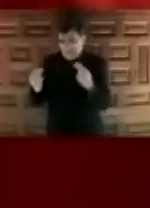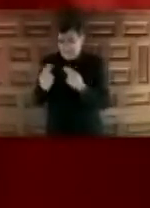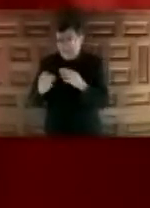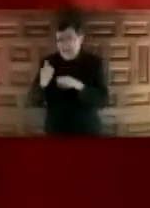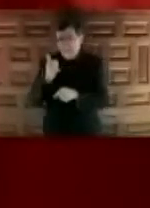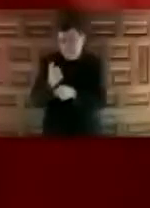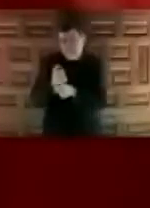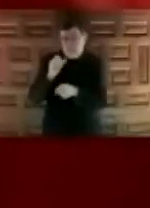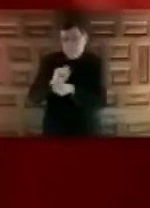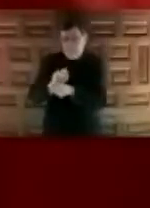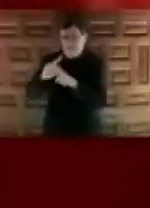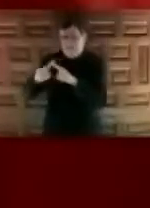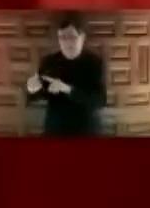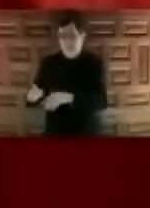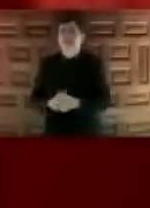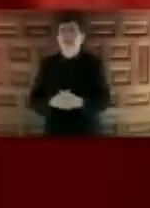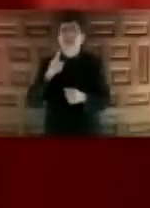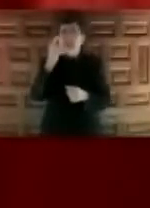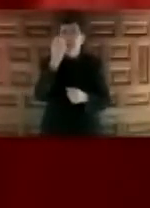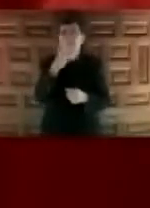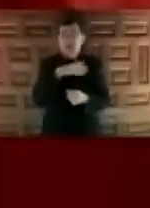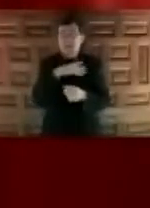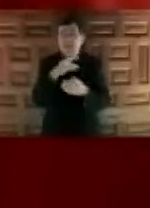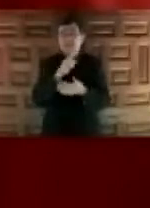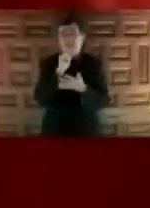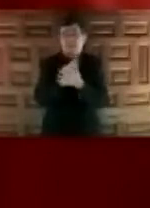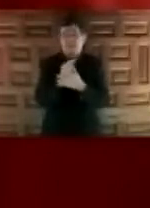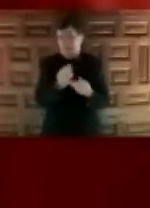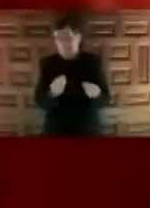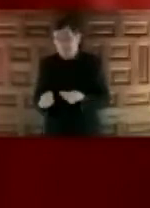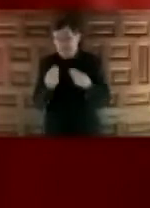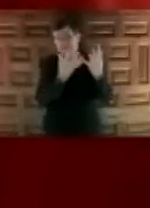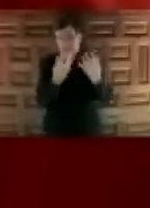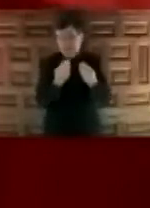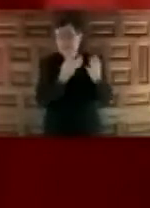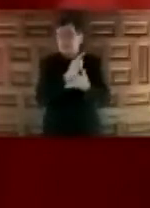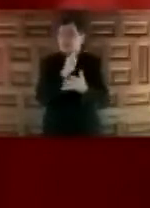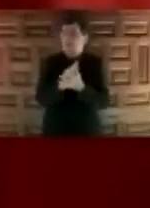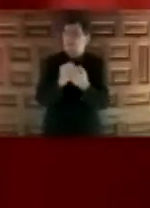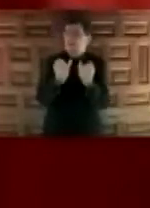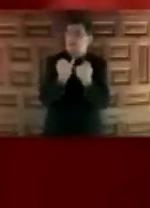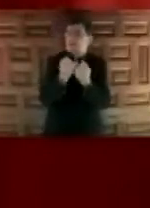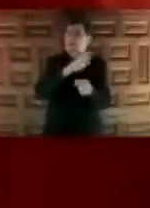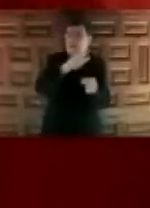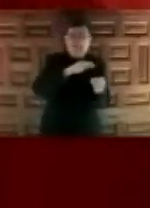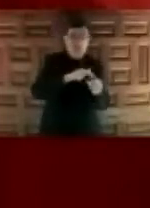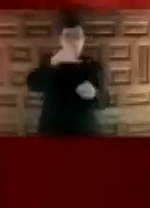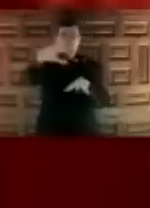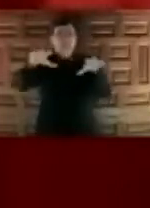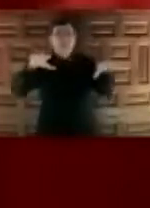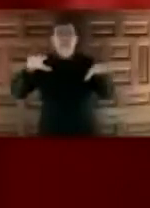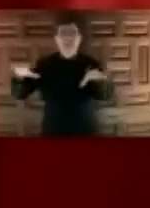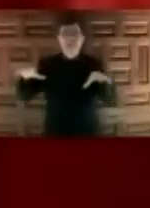primaria, básica, etcétera. Y a fin de cuentas, para ellos está dedicada esta ley y para ellos vamos. Entre regiones,